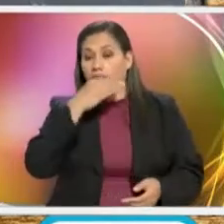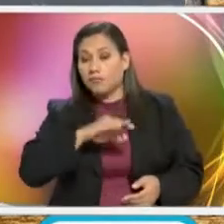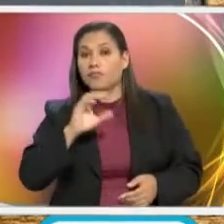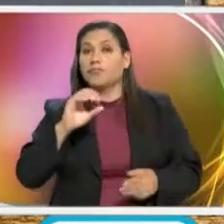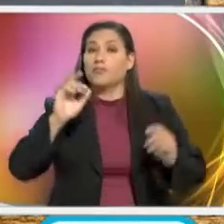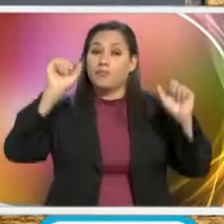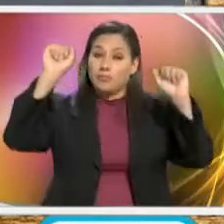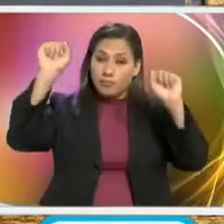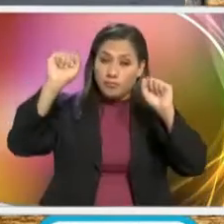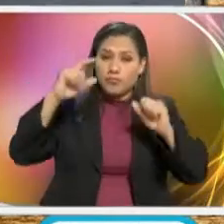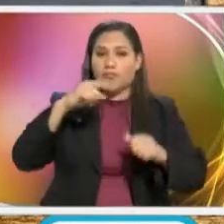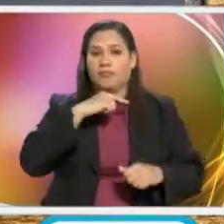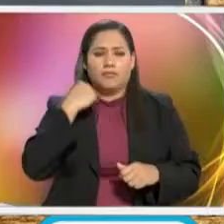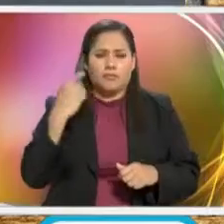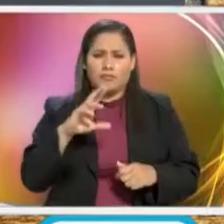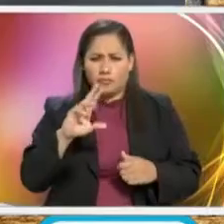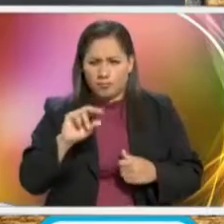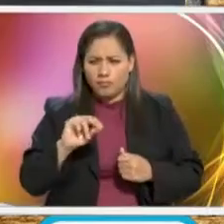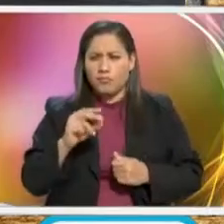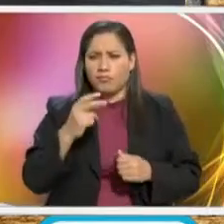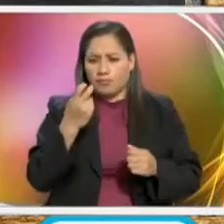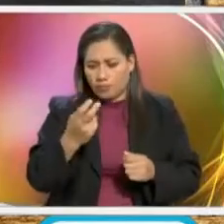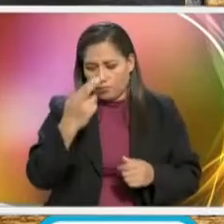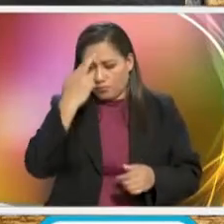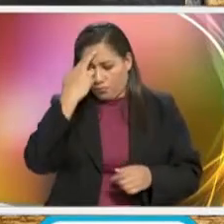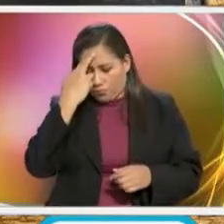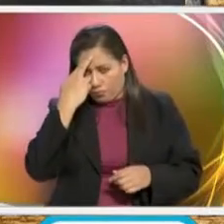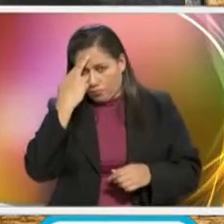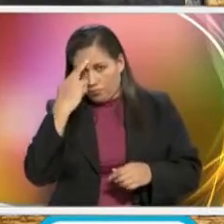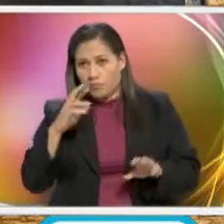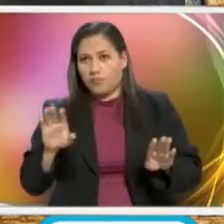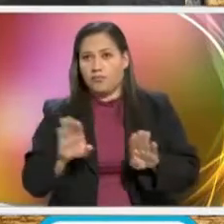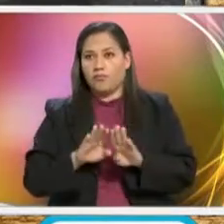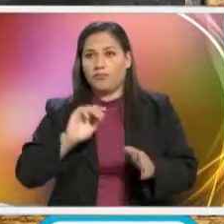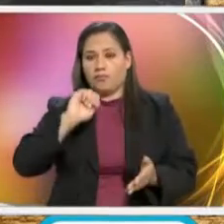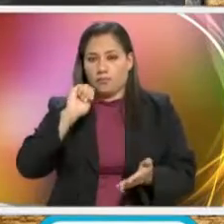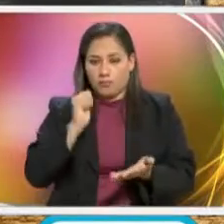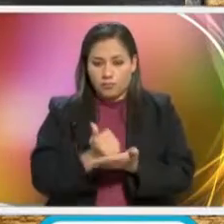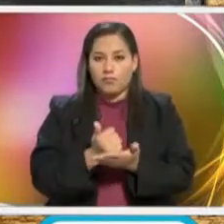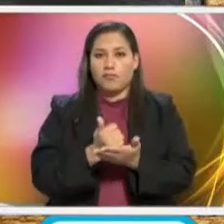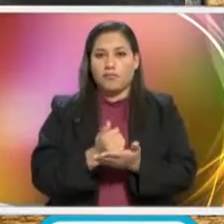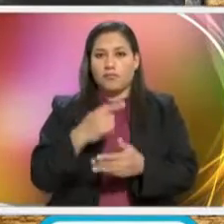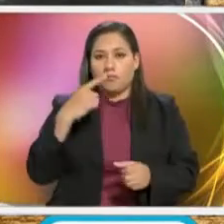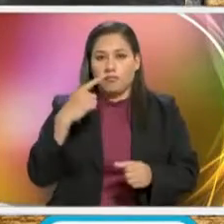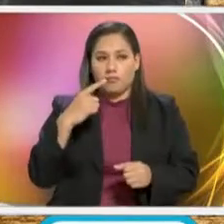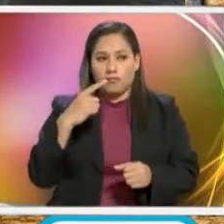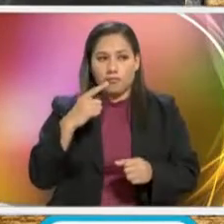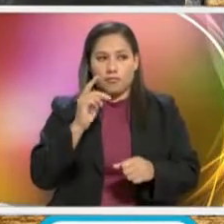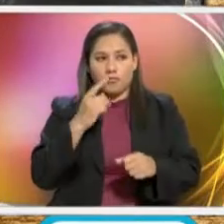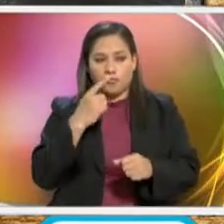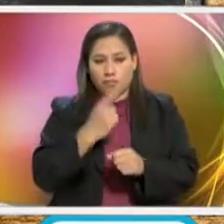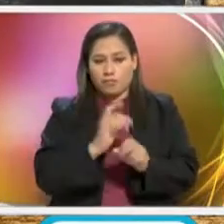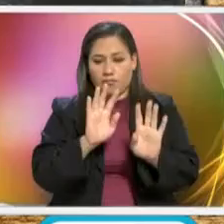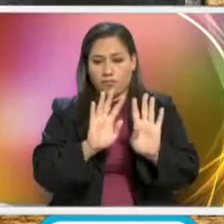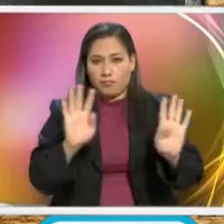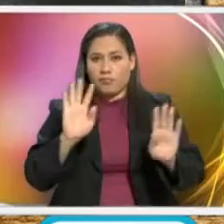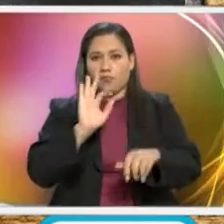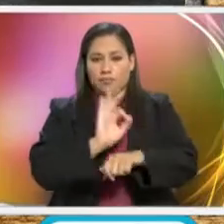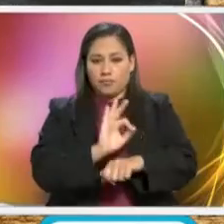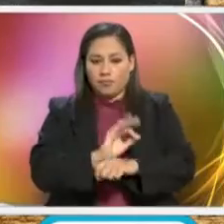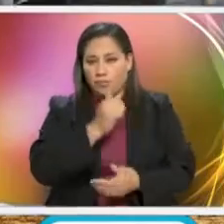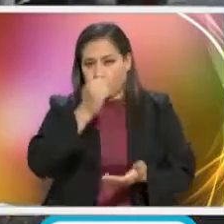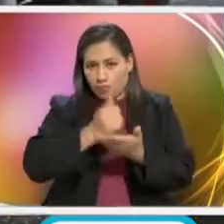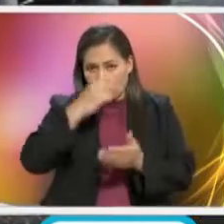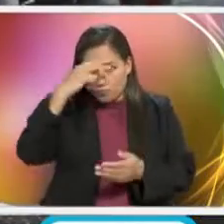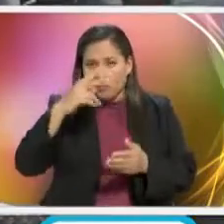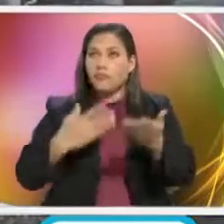esta derrota, pero sí el conmemorar estos actos que marcan esta primera línea de defensa de la Ciudad de México